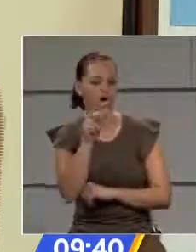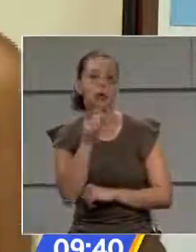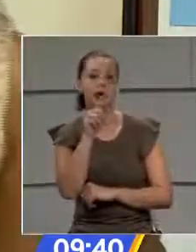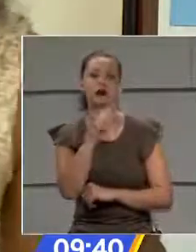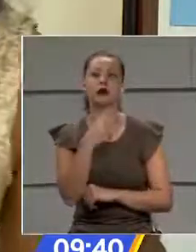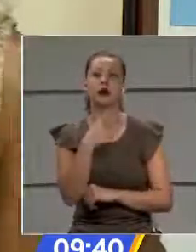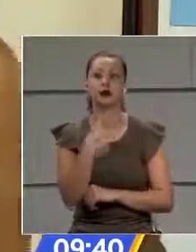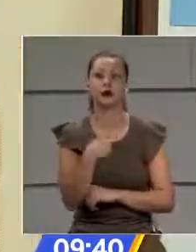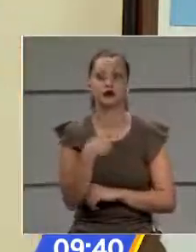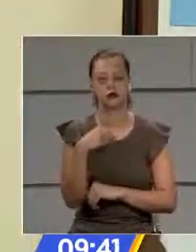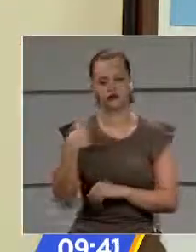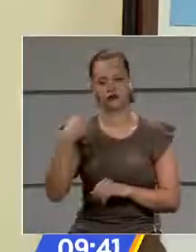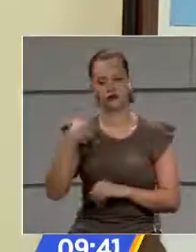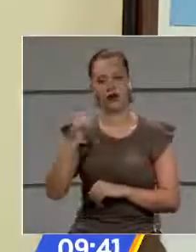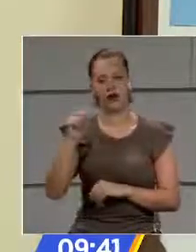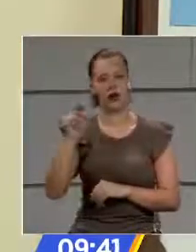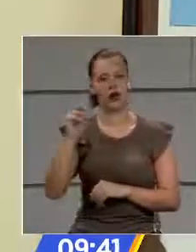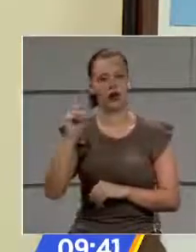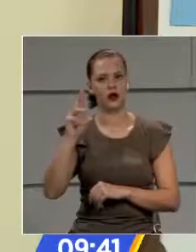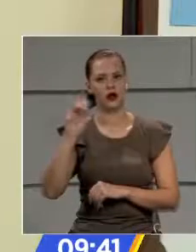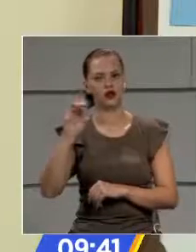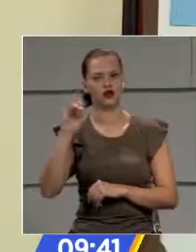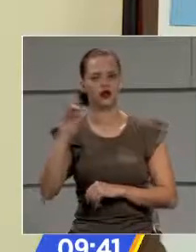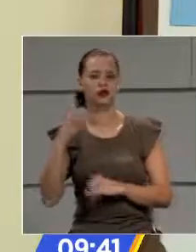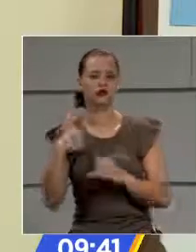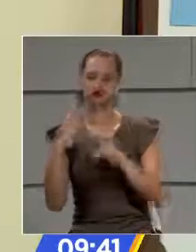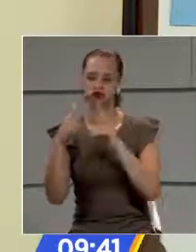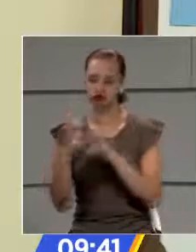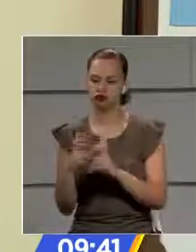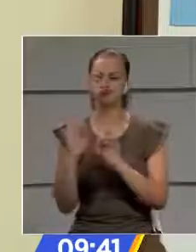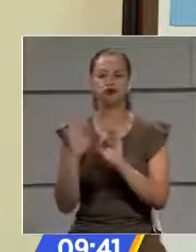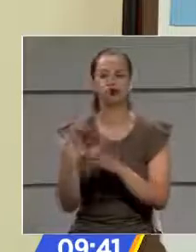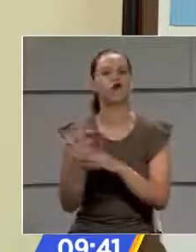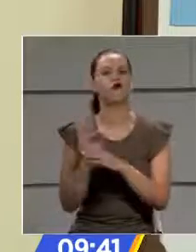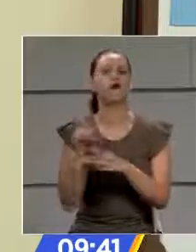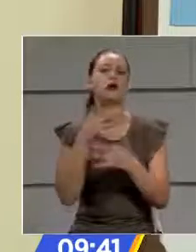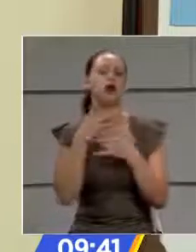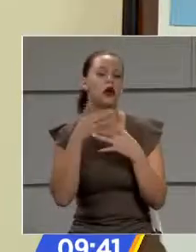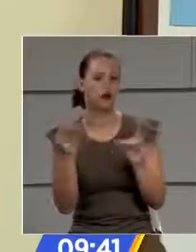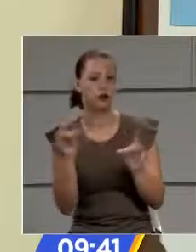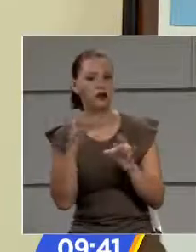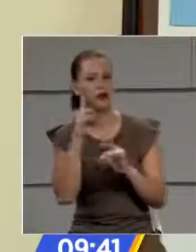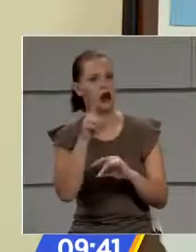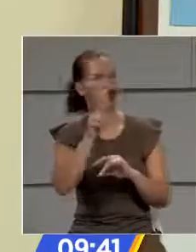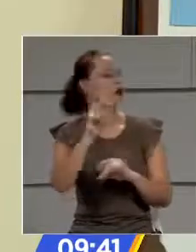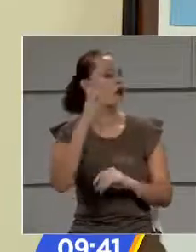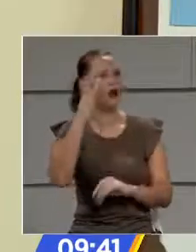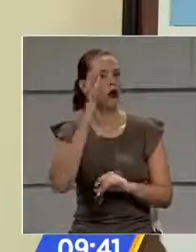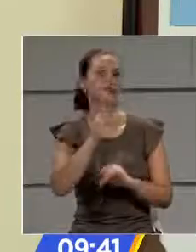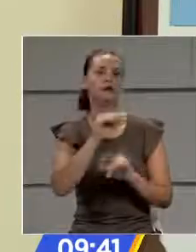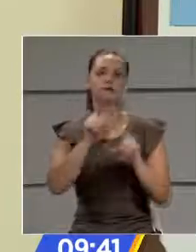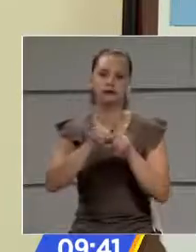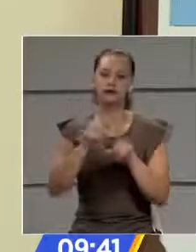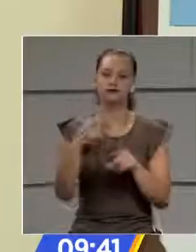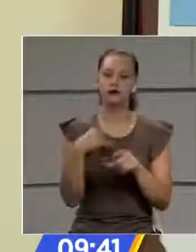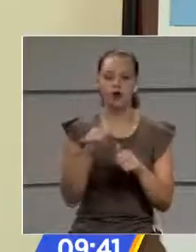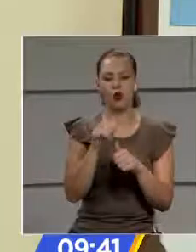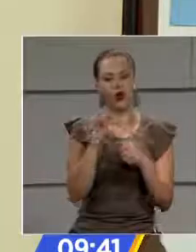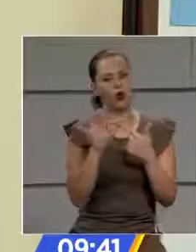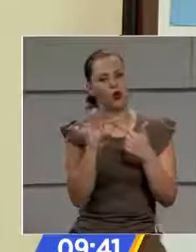tengo Android y funciona bien, ya la descargué y está súper bien, es gratuita para que no se preocupen y también tengan esta otra